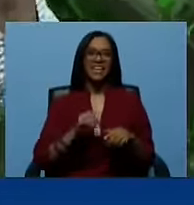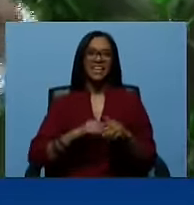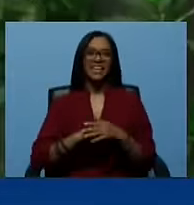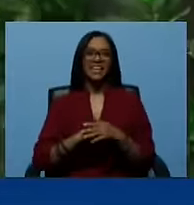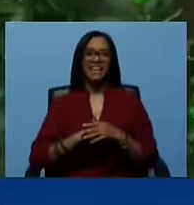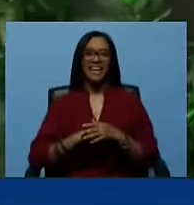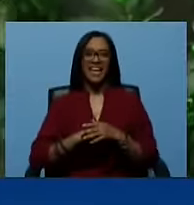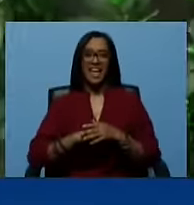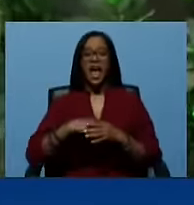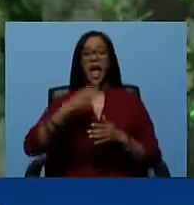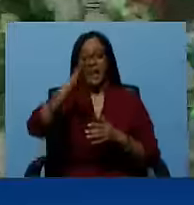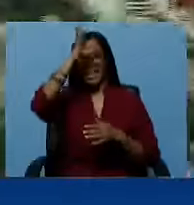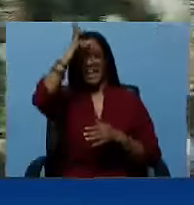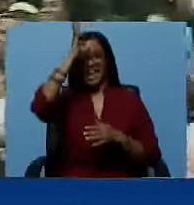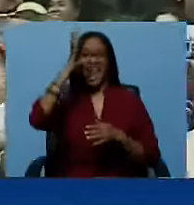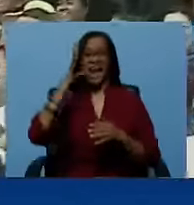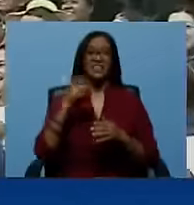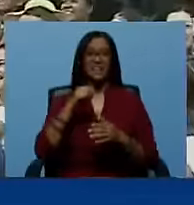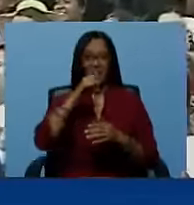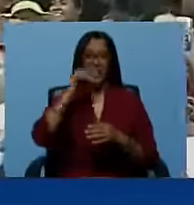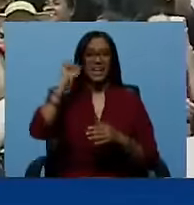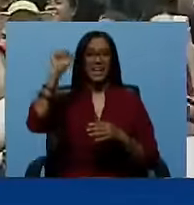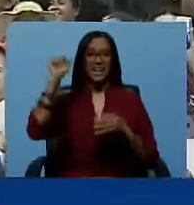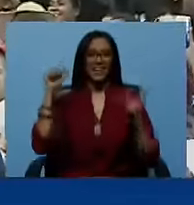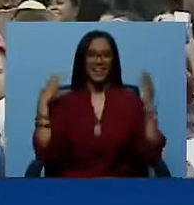el gallo pinto.